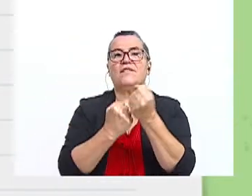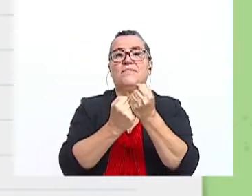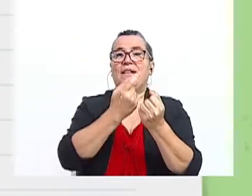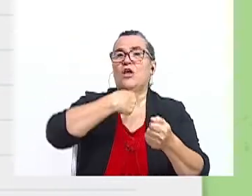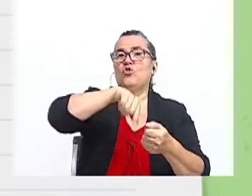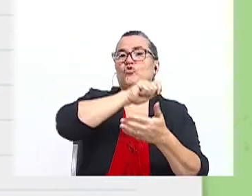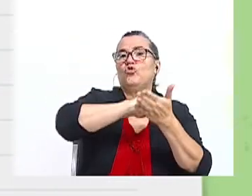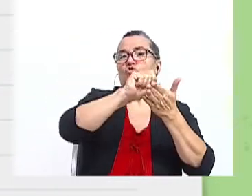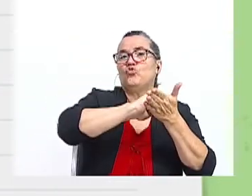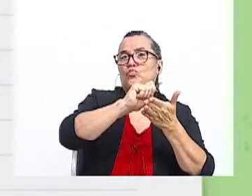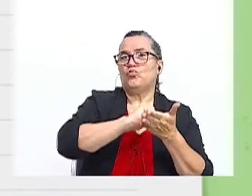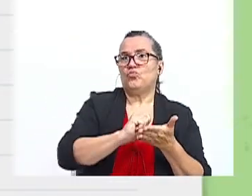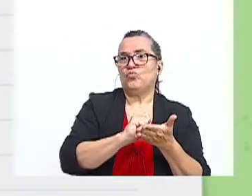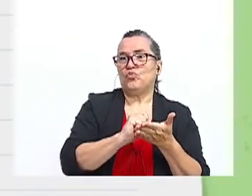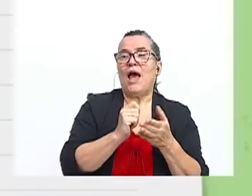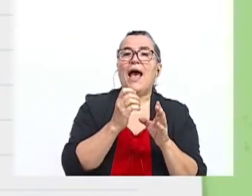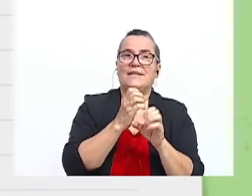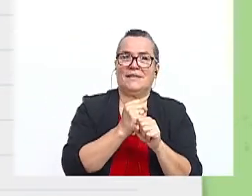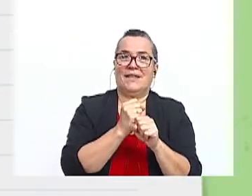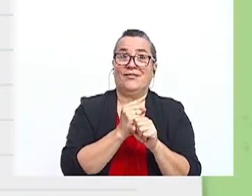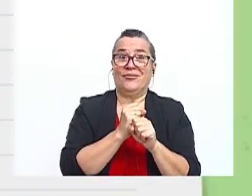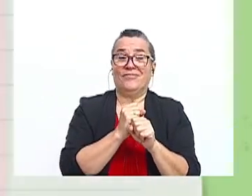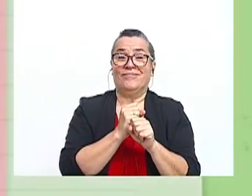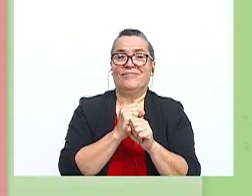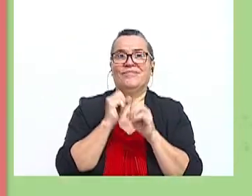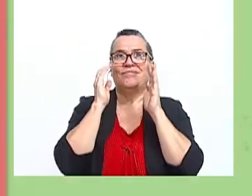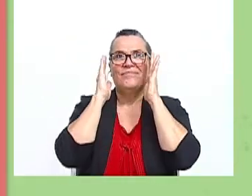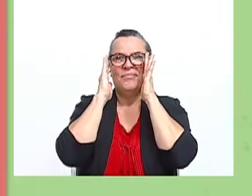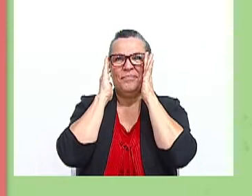del ensayo, estamos exponiendo.